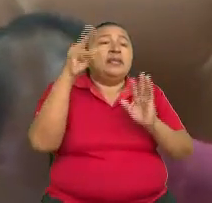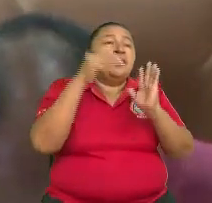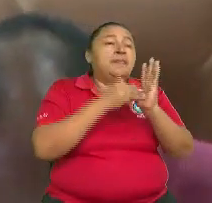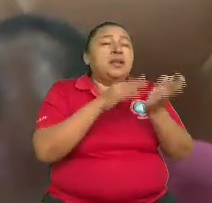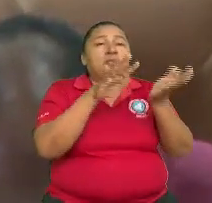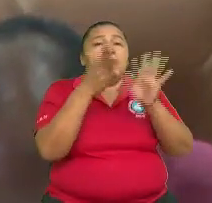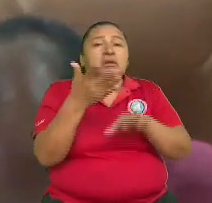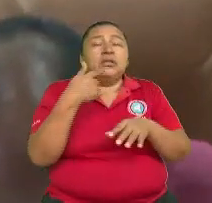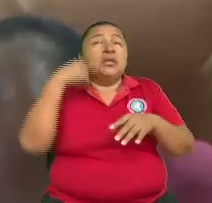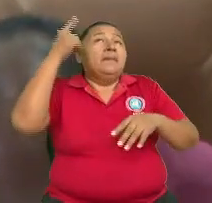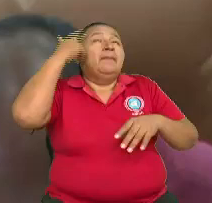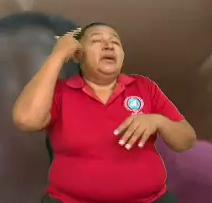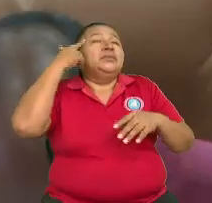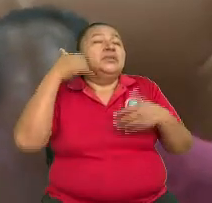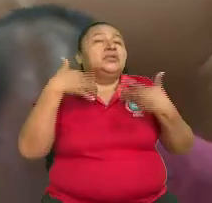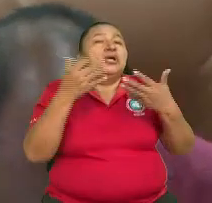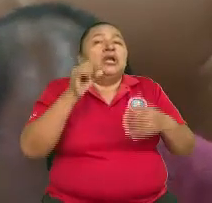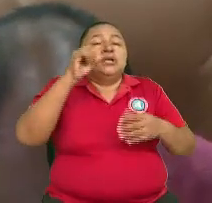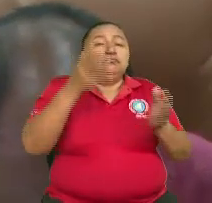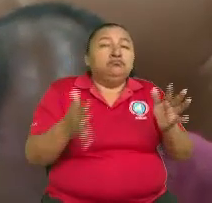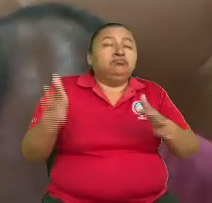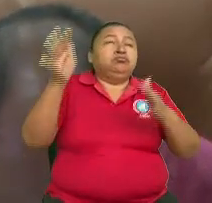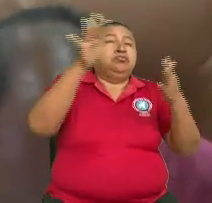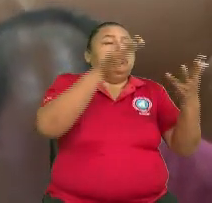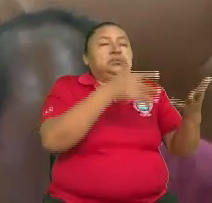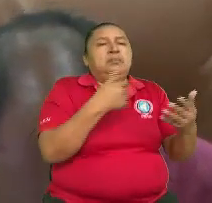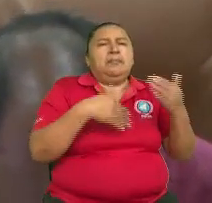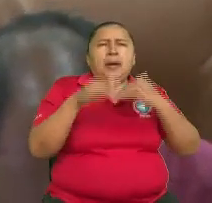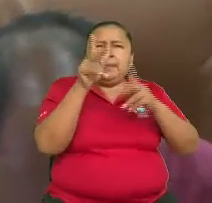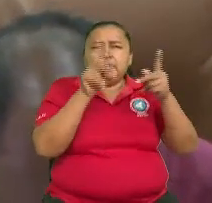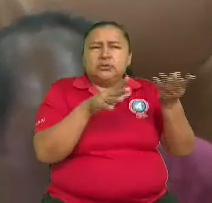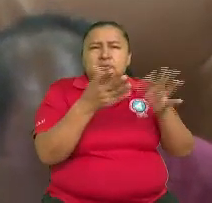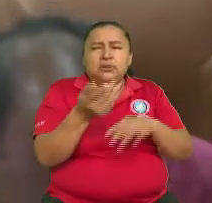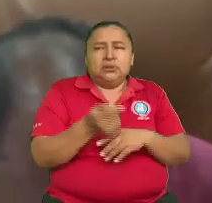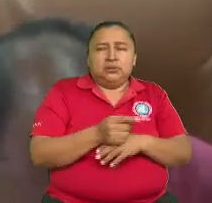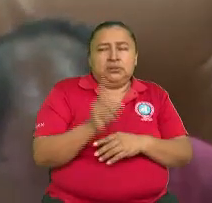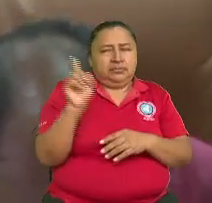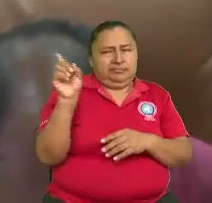muertos y ya están pensando en la segunda oleada. No.